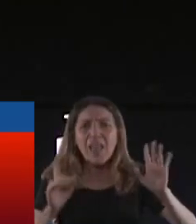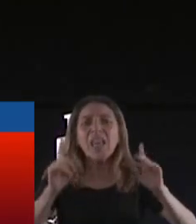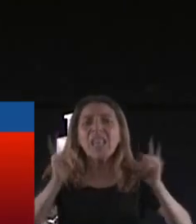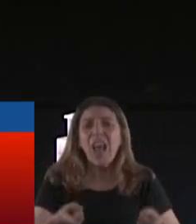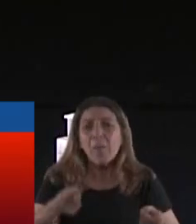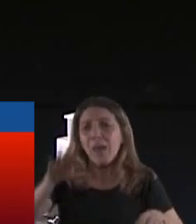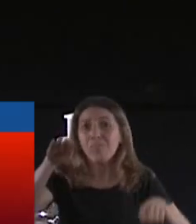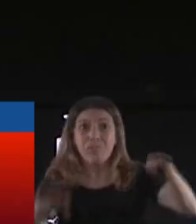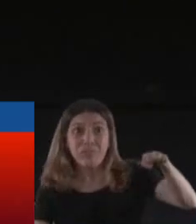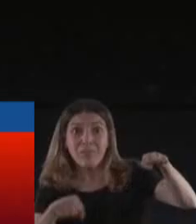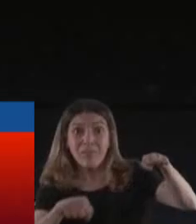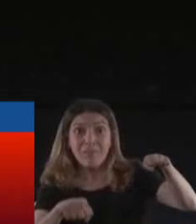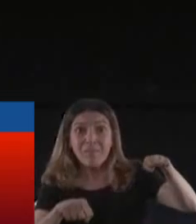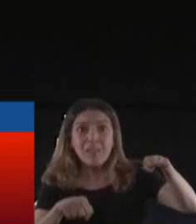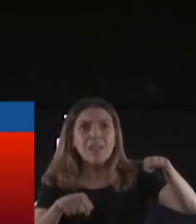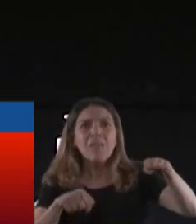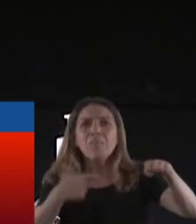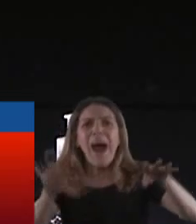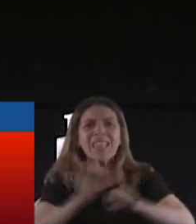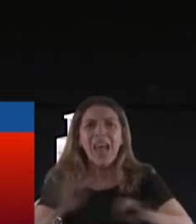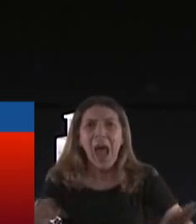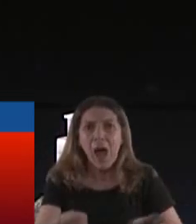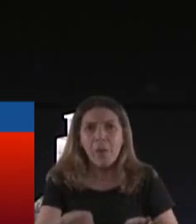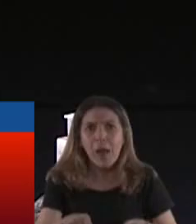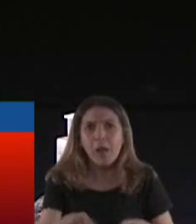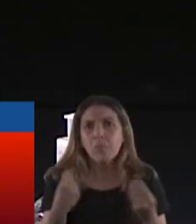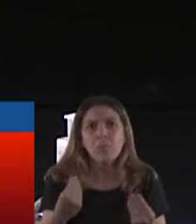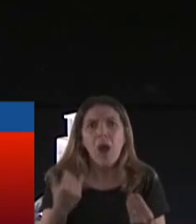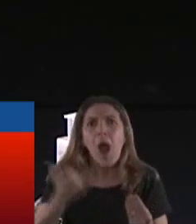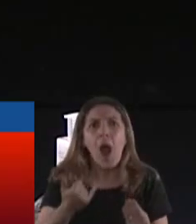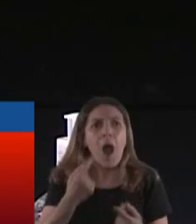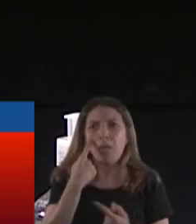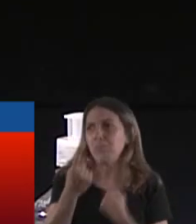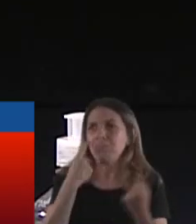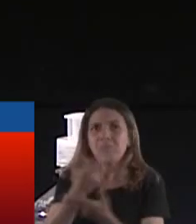también se profundiza con reacciones que uno ve,